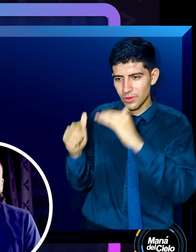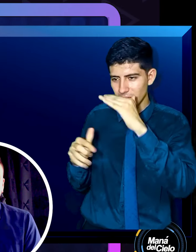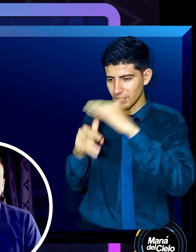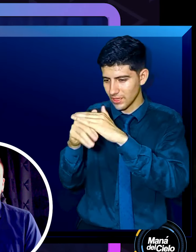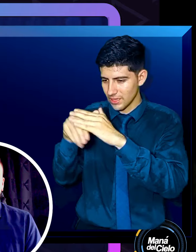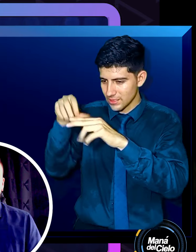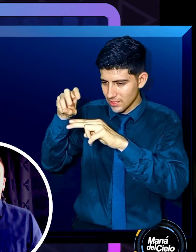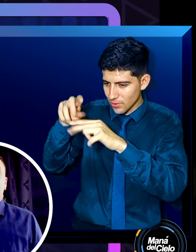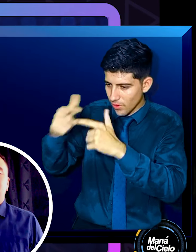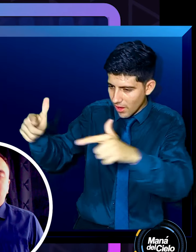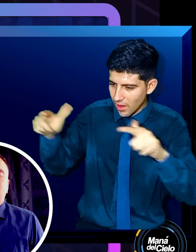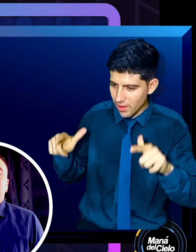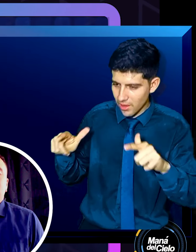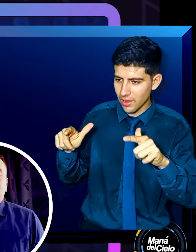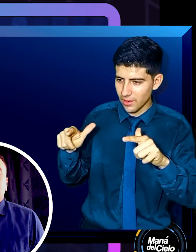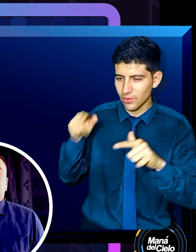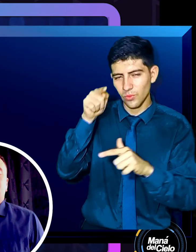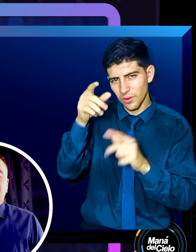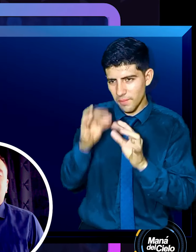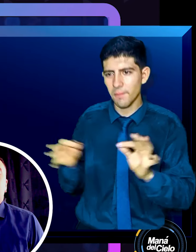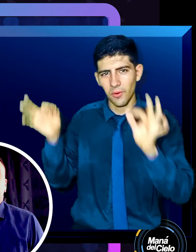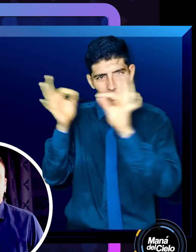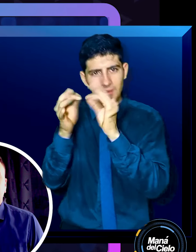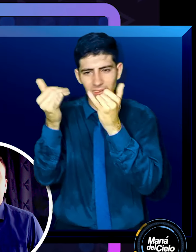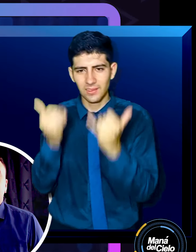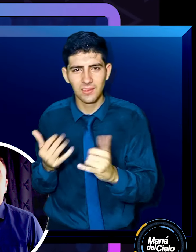Esa silla tuya no la puede llenar nadie.